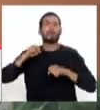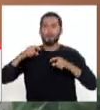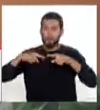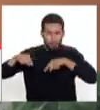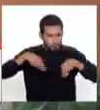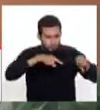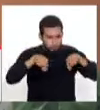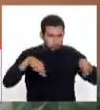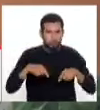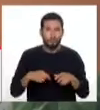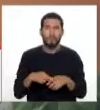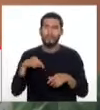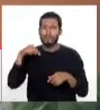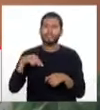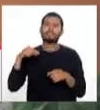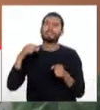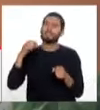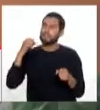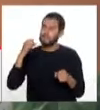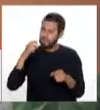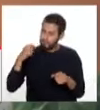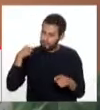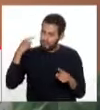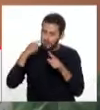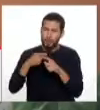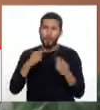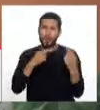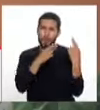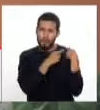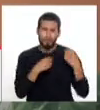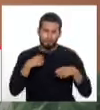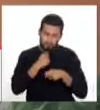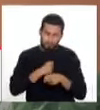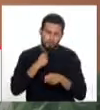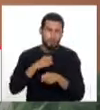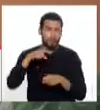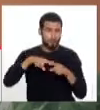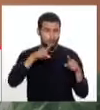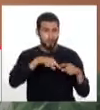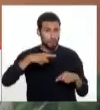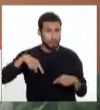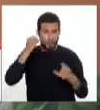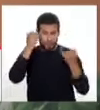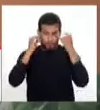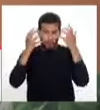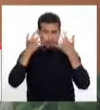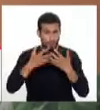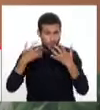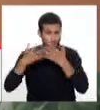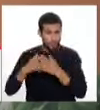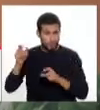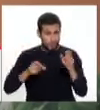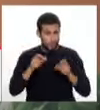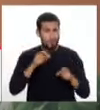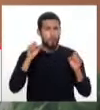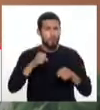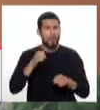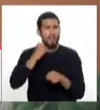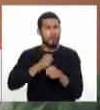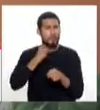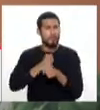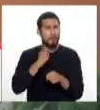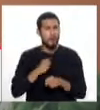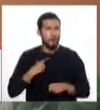internalización. Esa es la tarea, estimadas y estimados emprendedores, empresarios, trabajar